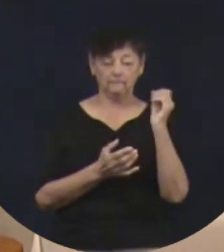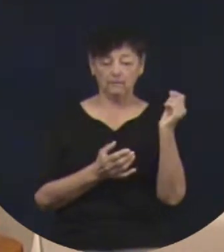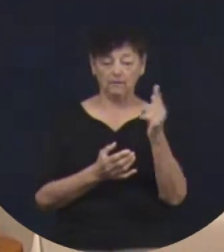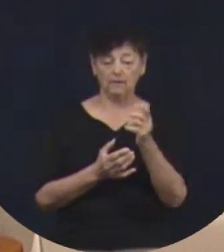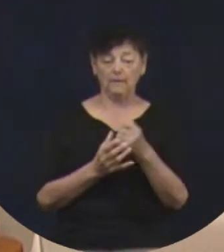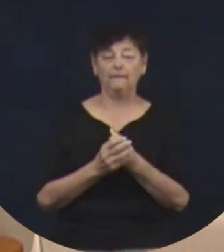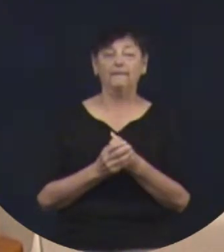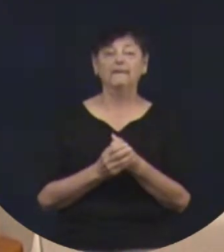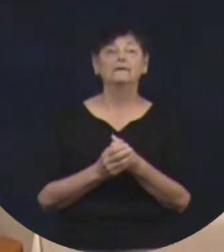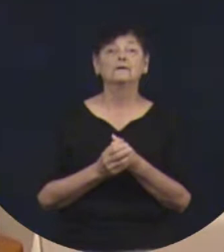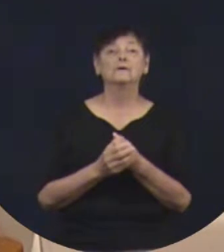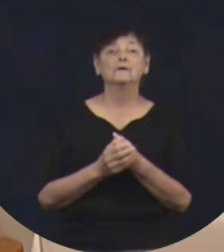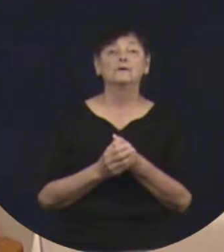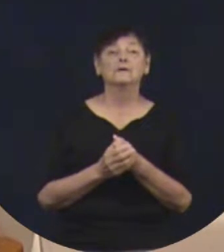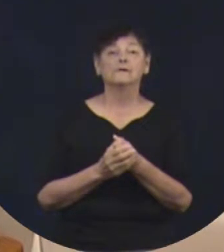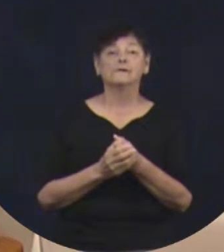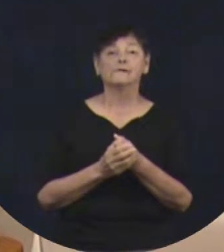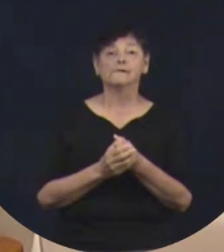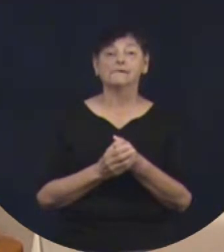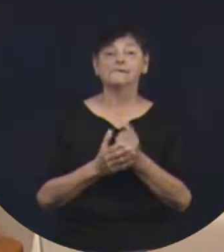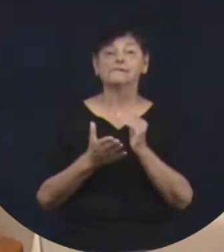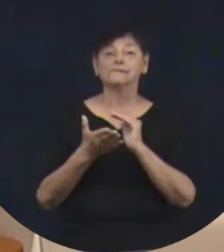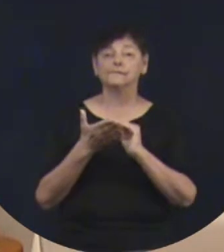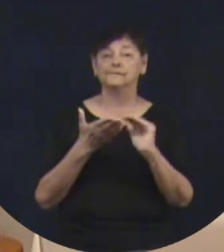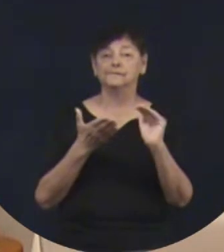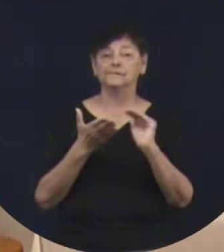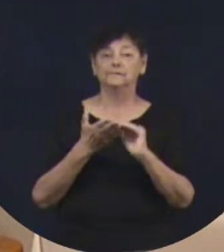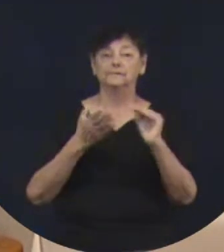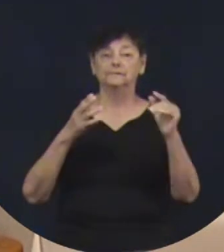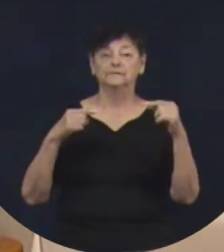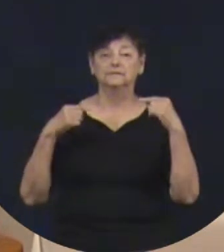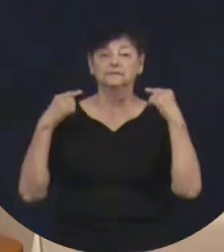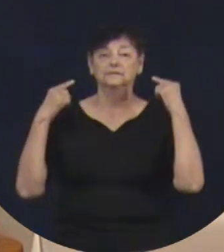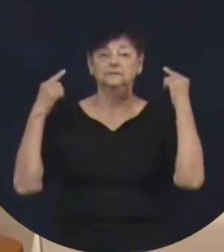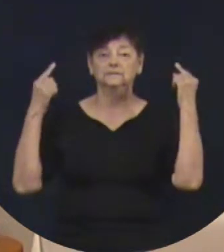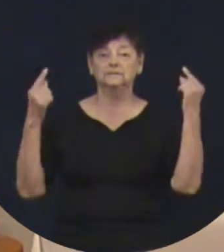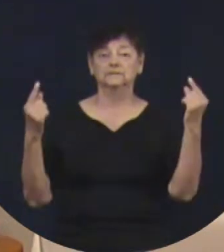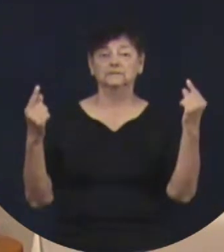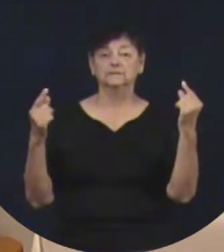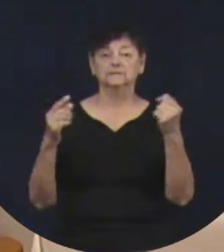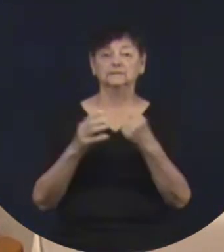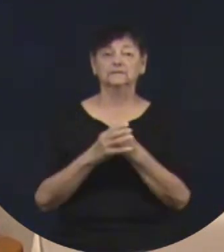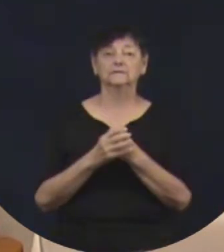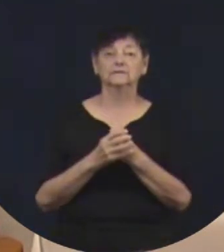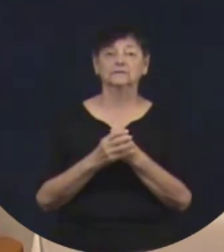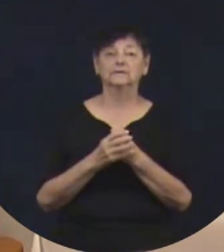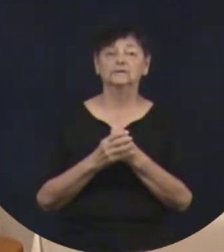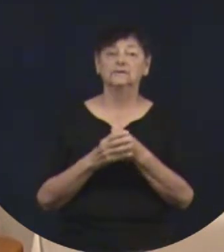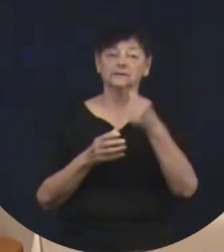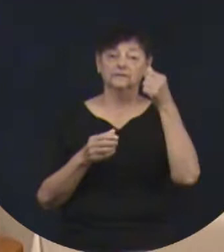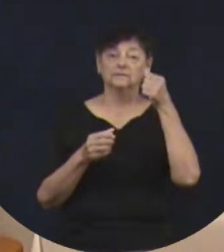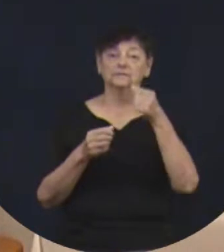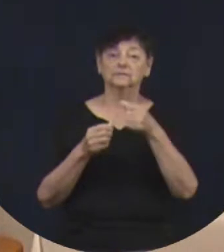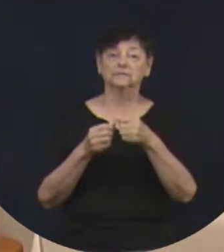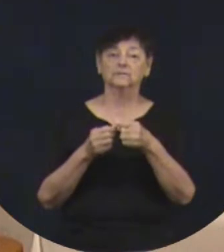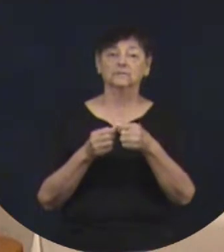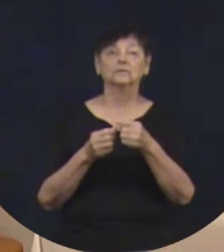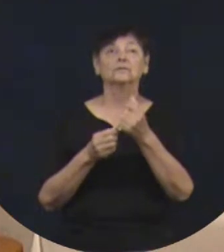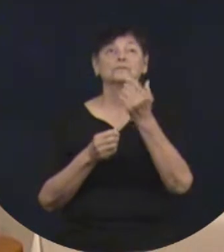ustedes y por todos para el perdón de los pecados. Haced esto